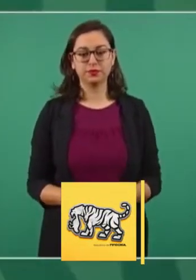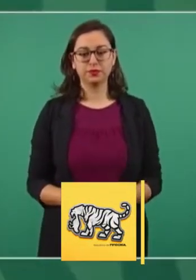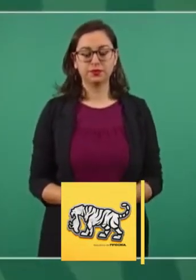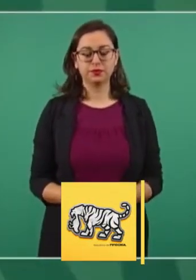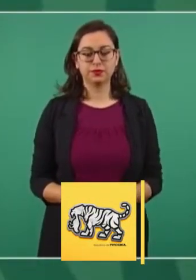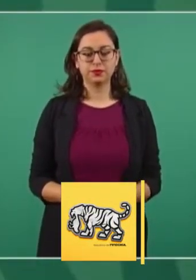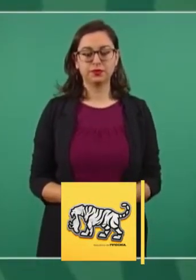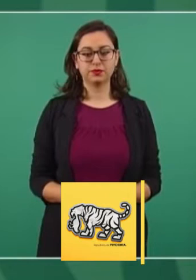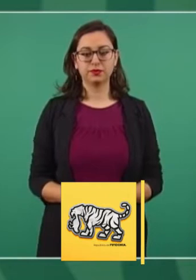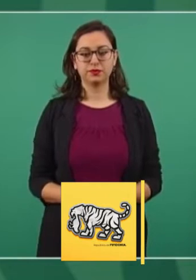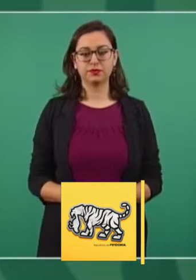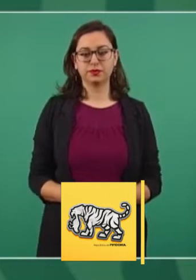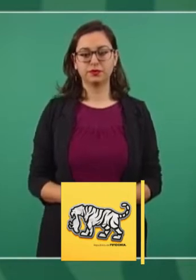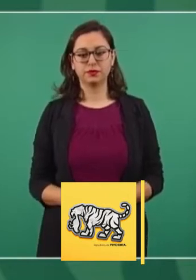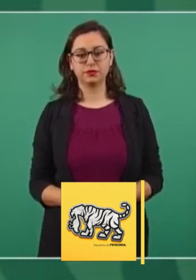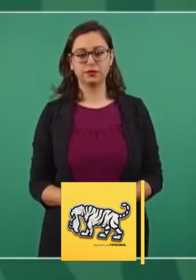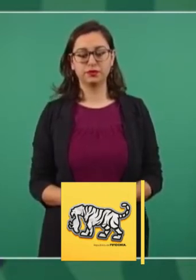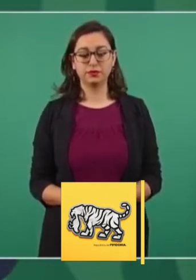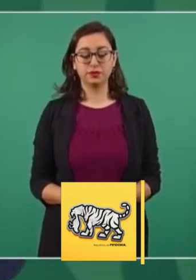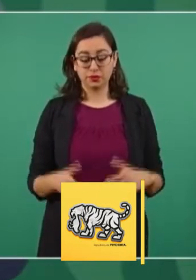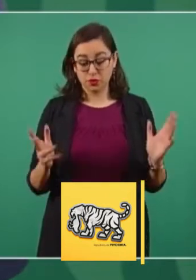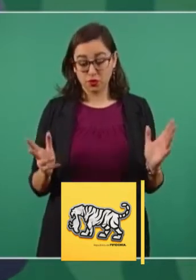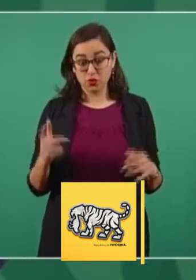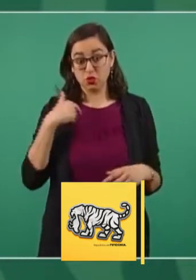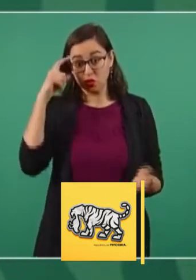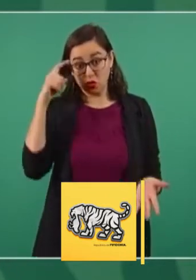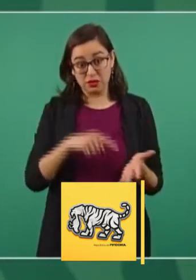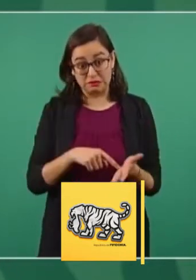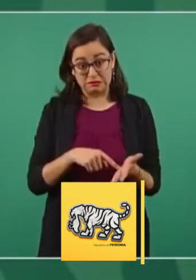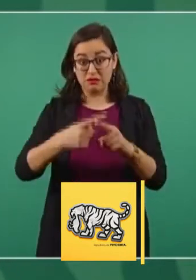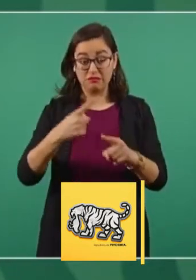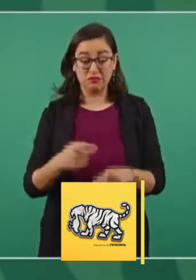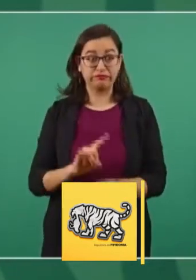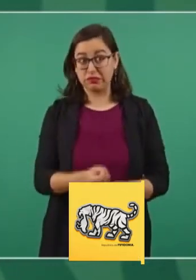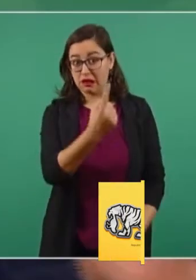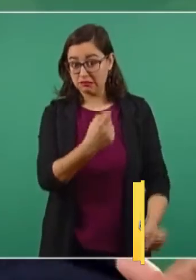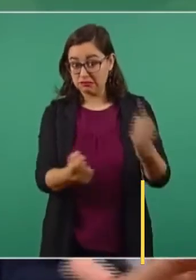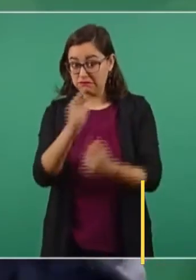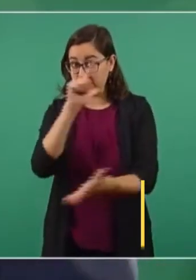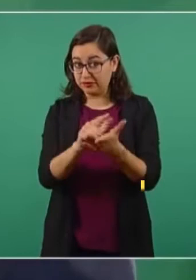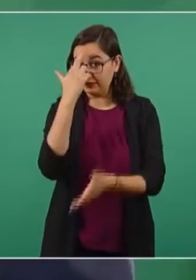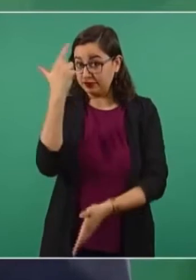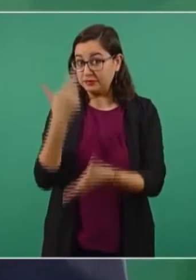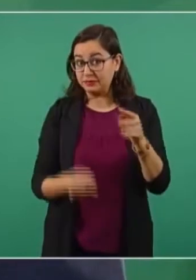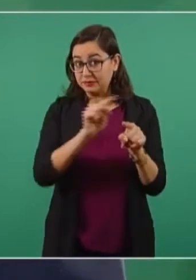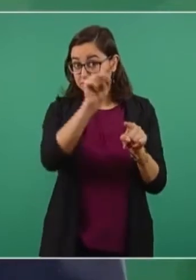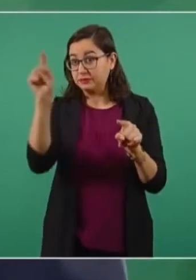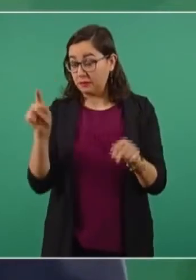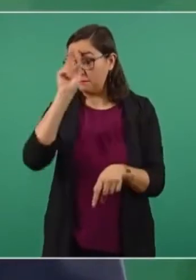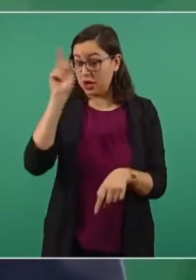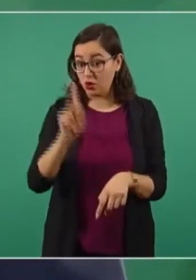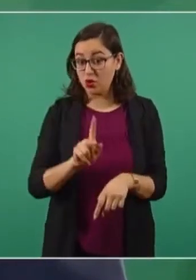que más mal, la delincuencia de cuello blanco, pero no se pasaron de la